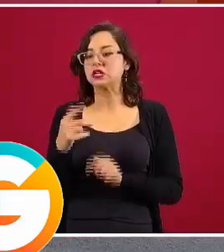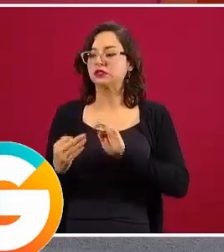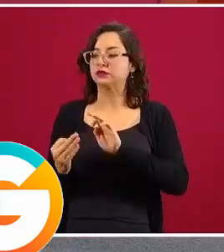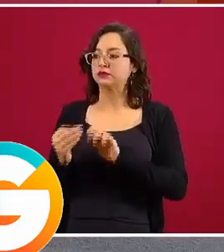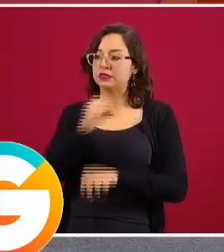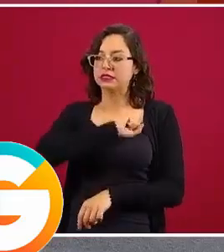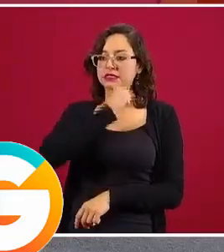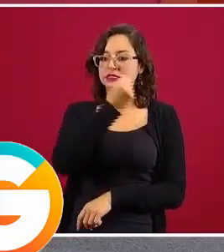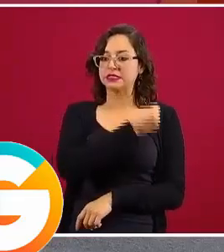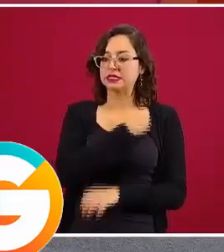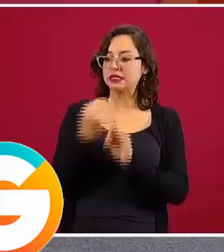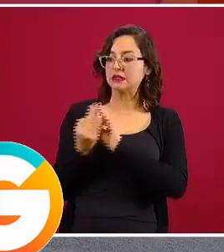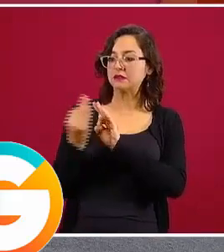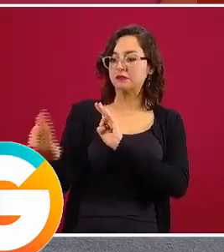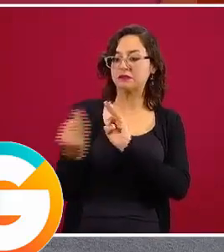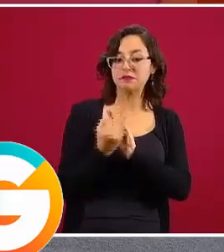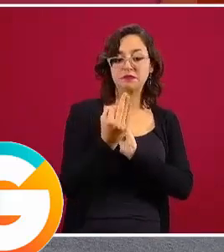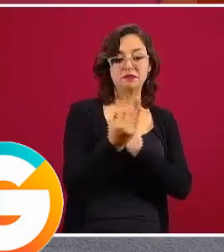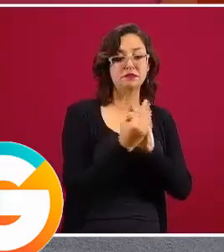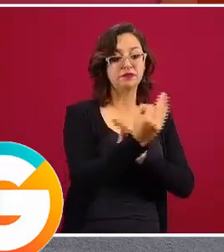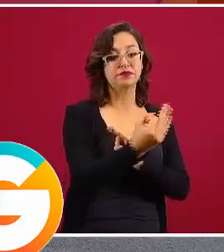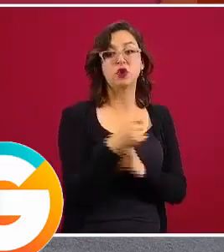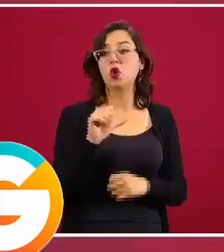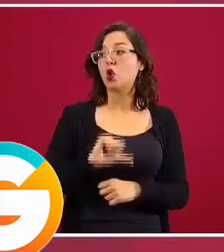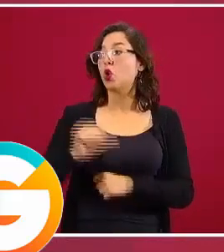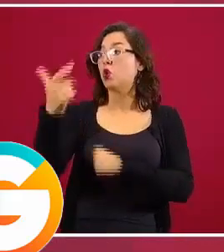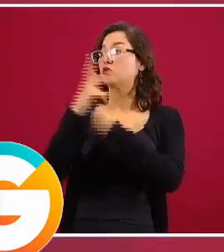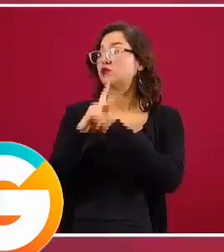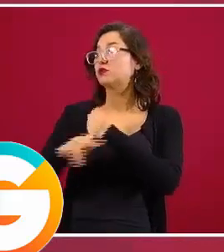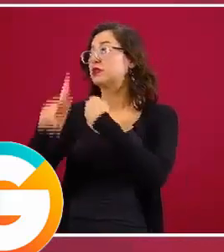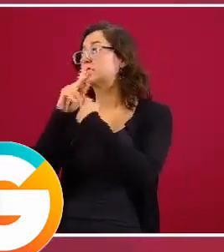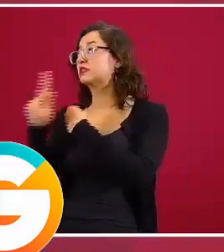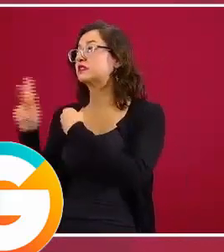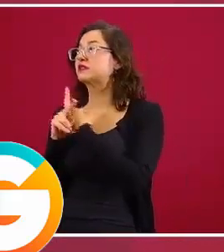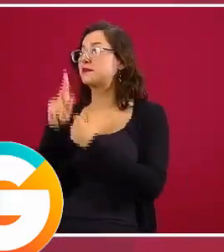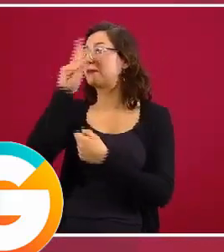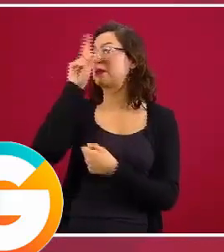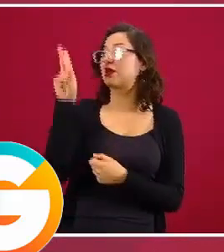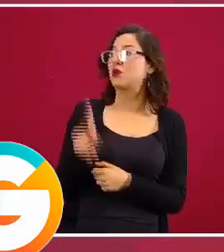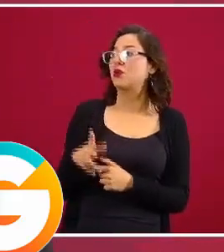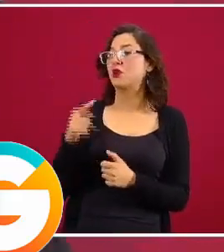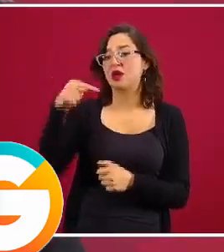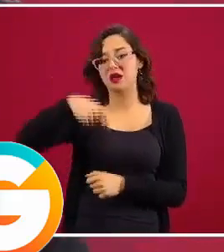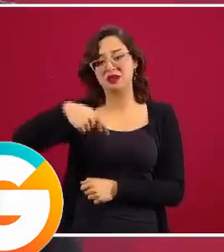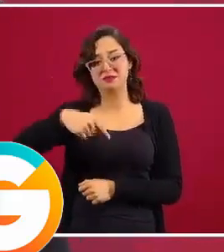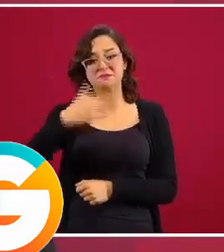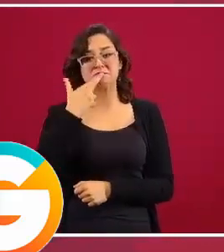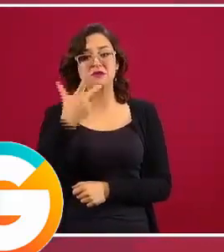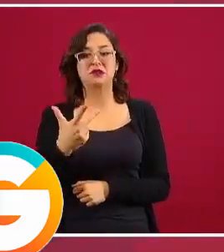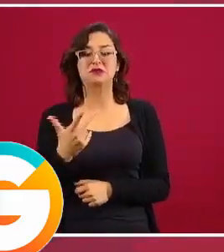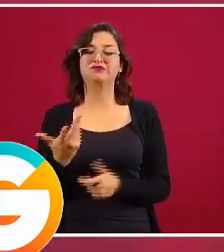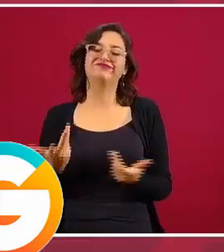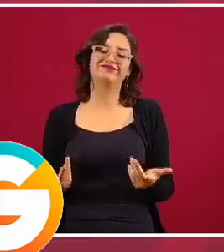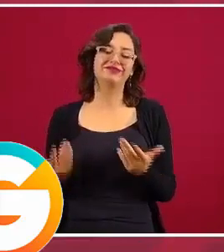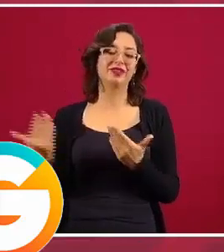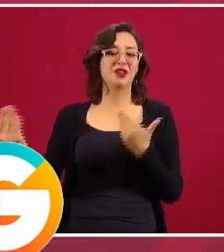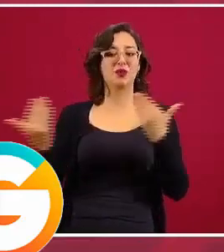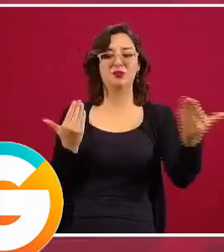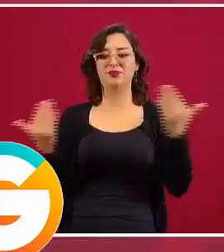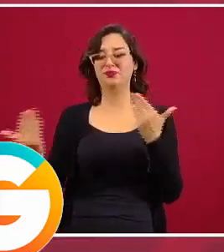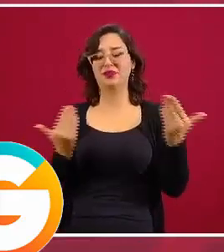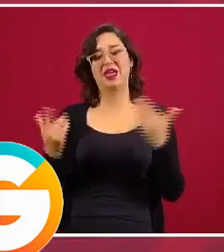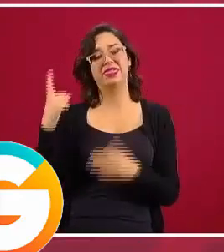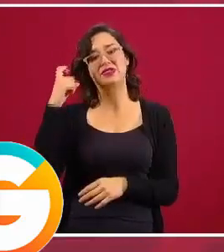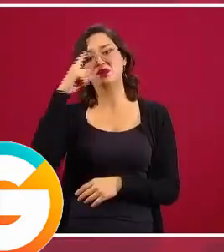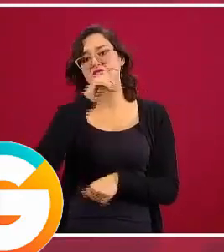mejor que en otros países. Decía yo ayer, antier, que es muy feo comparar cuando se trata de dolor,